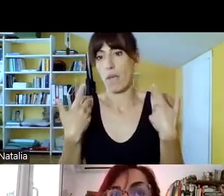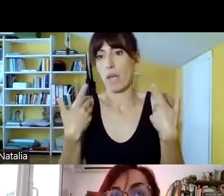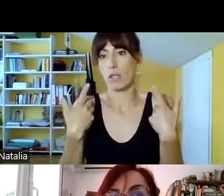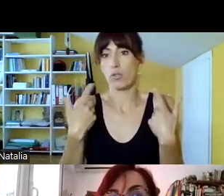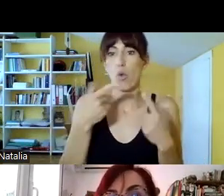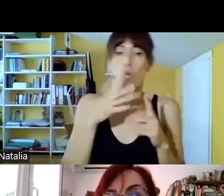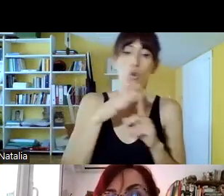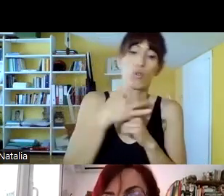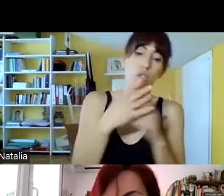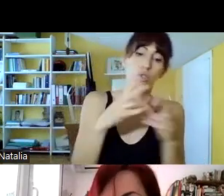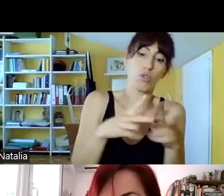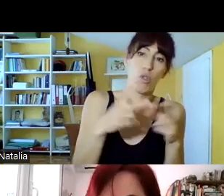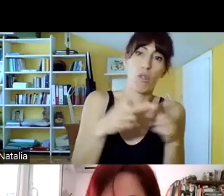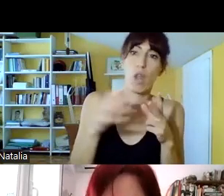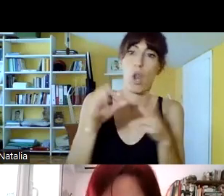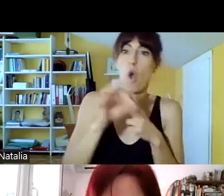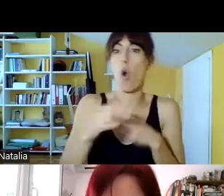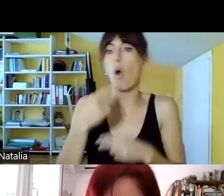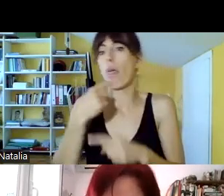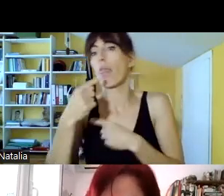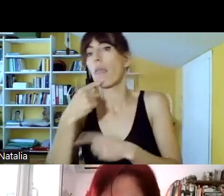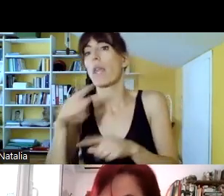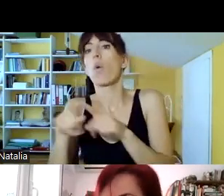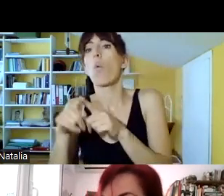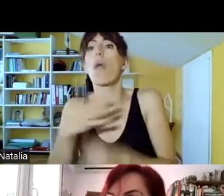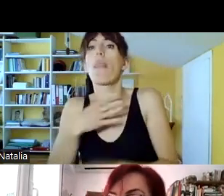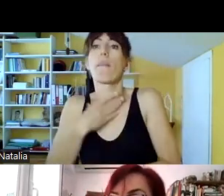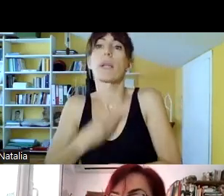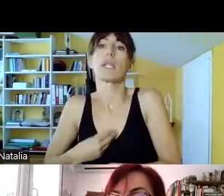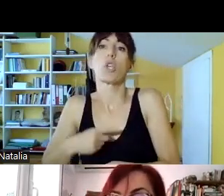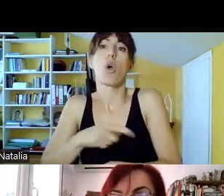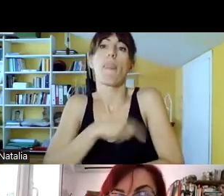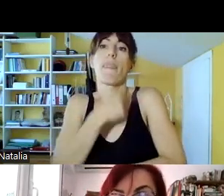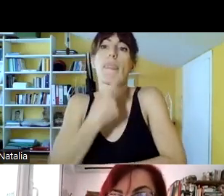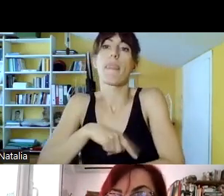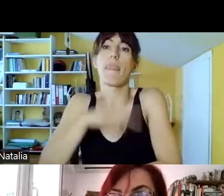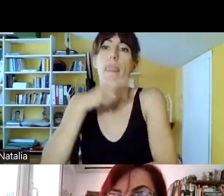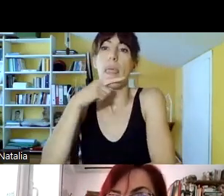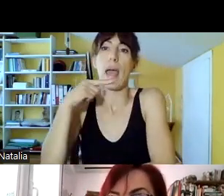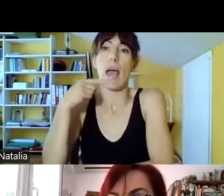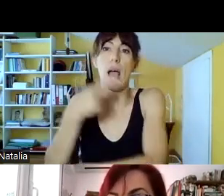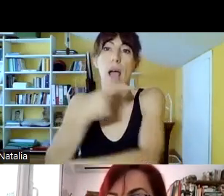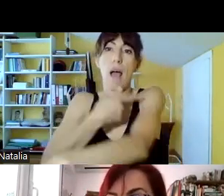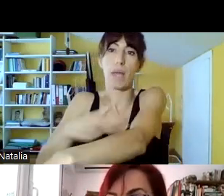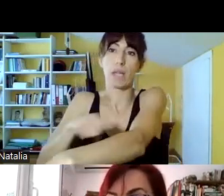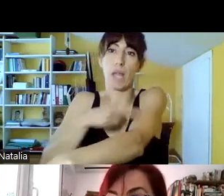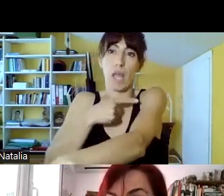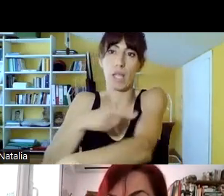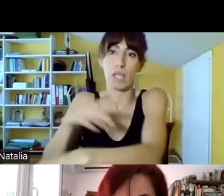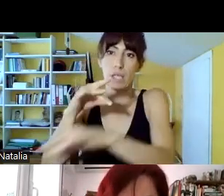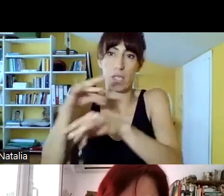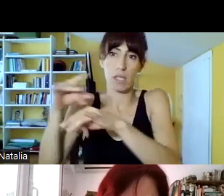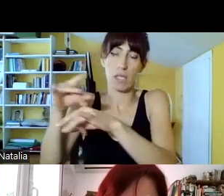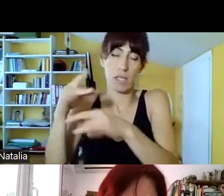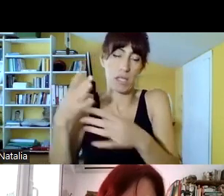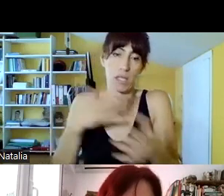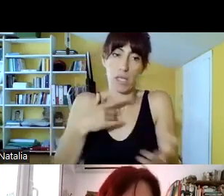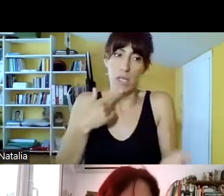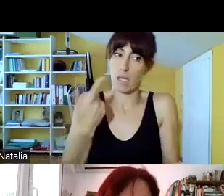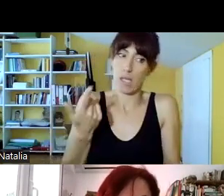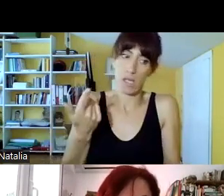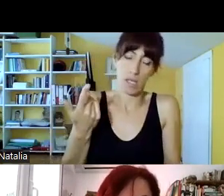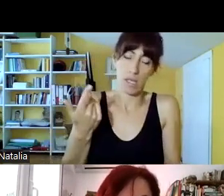contexto social que decir que la depresión es como la diabetes, ¿no? Que es una metáfora de uso muy común y que no es nada inocente.